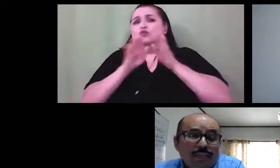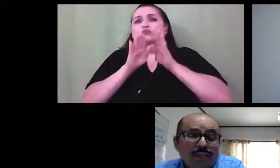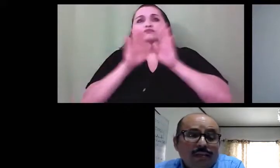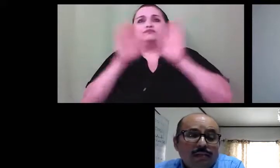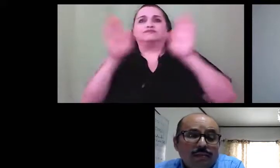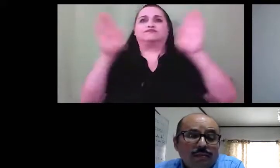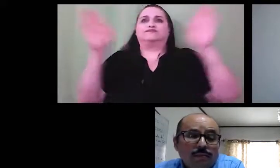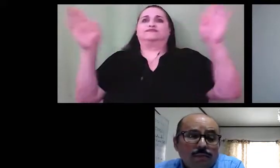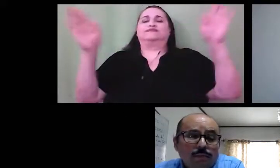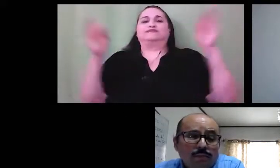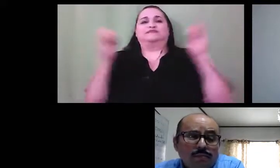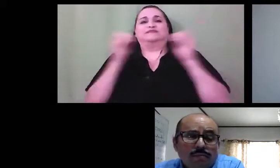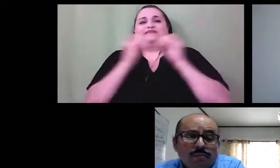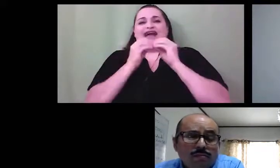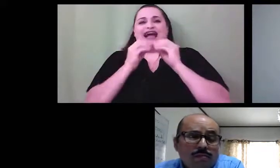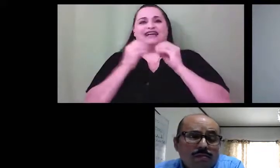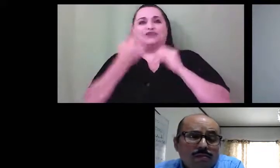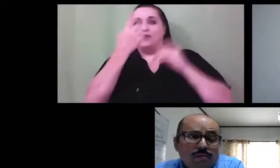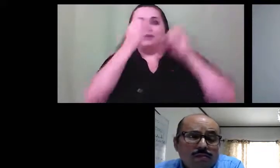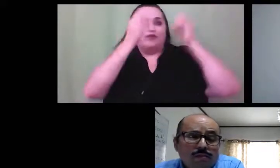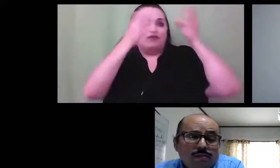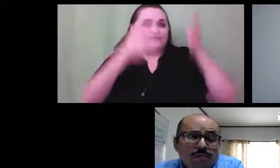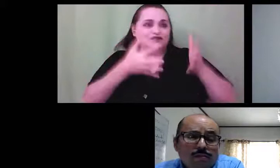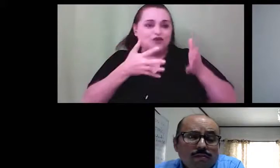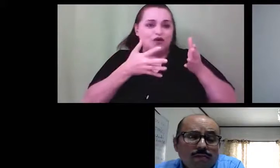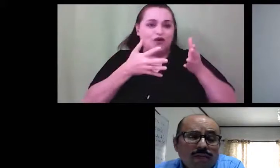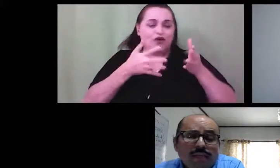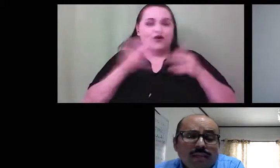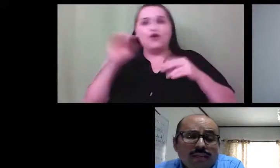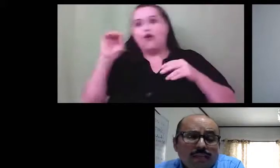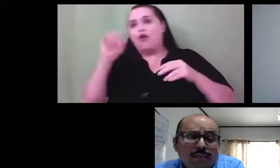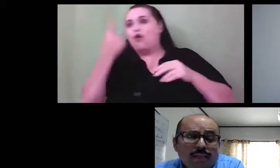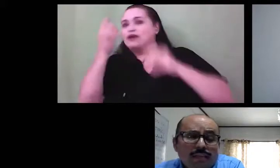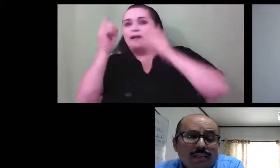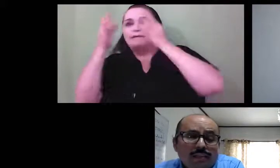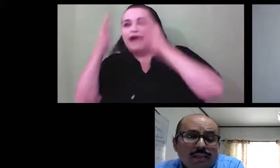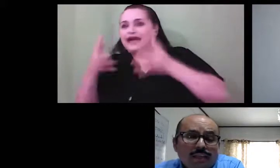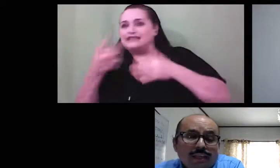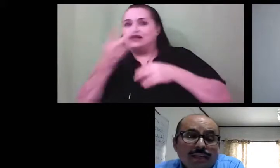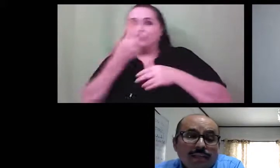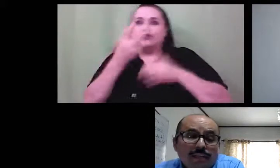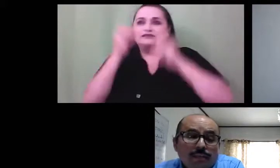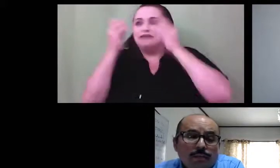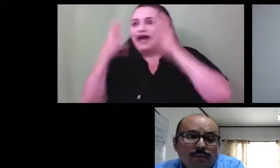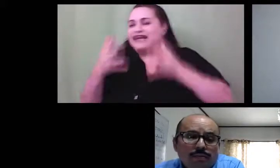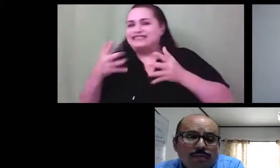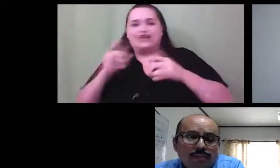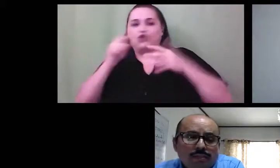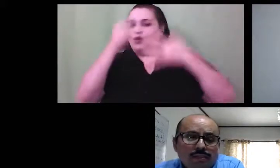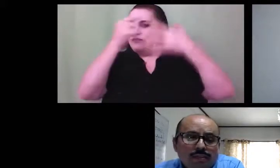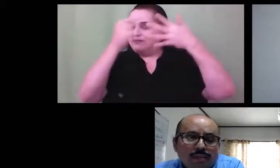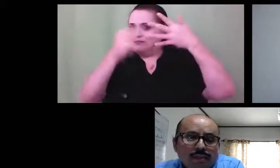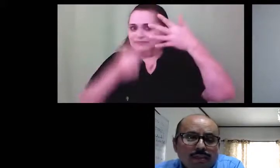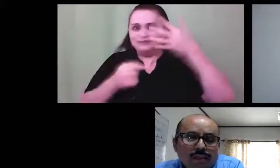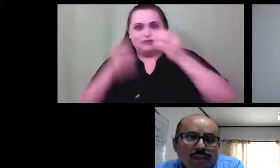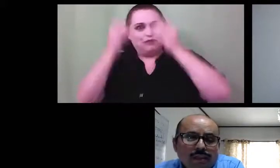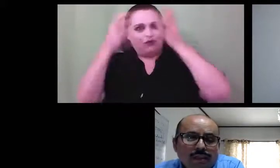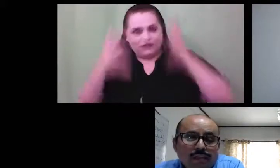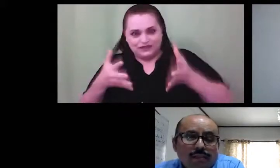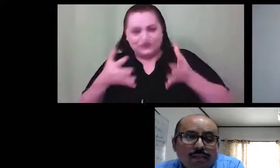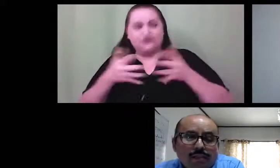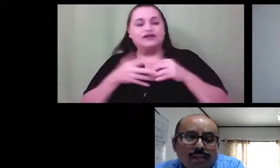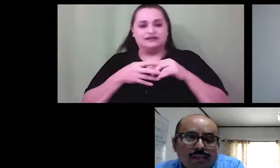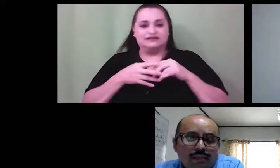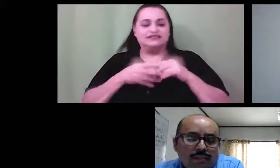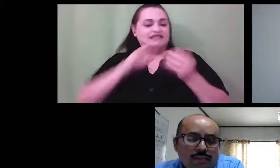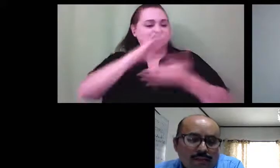ya no era un profesor o una maestra, dos maestras, eran varios profesores